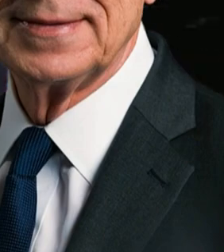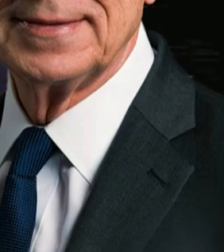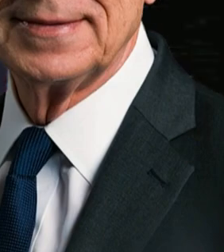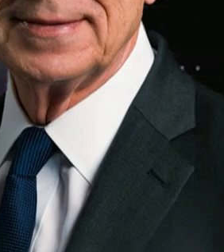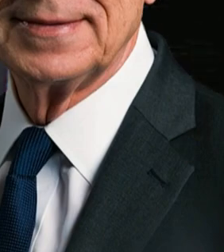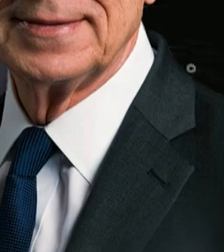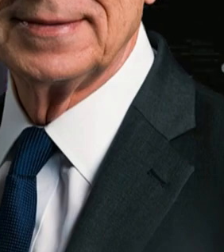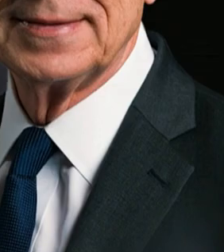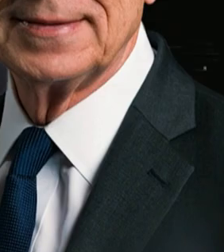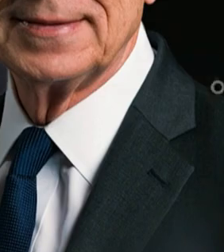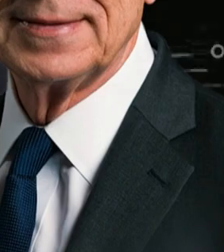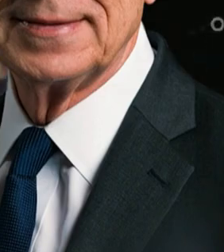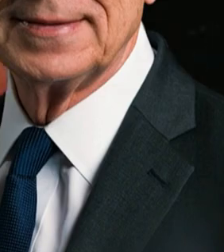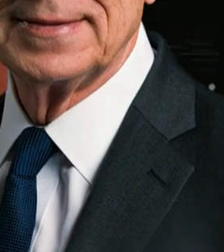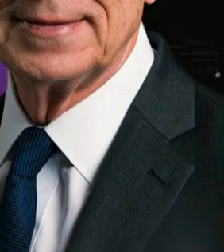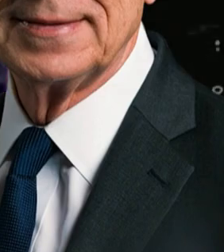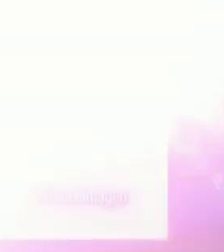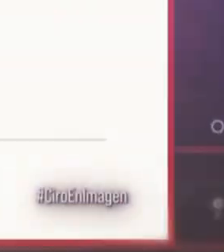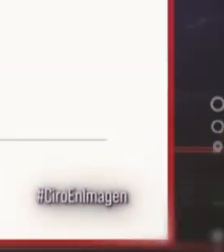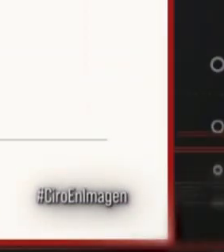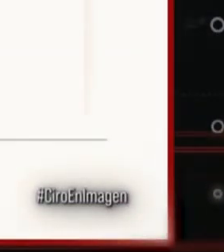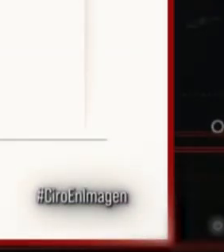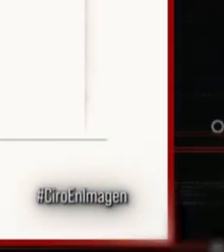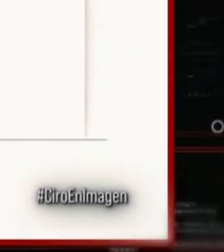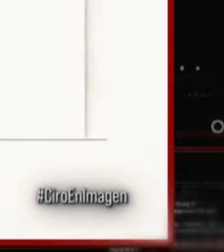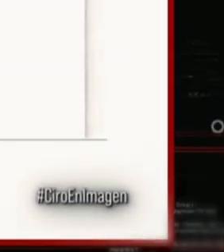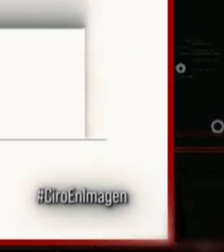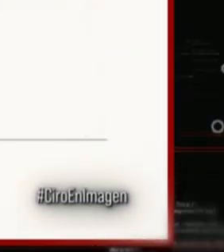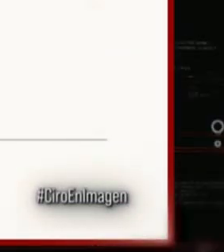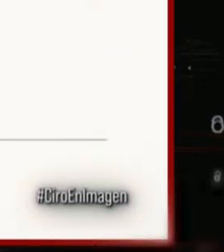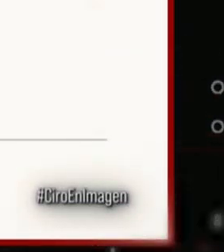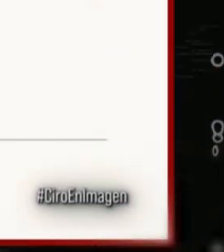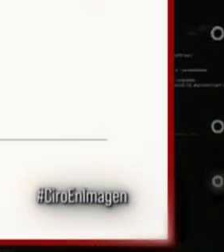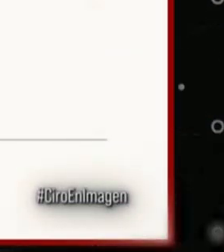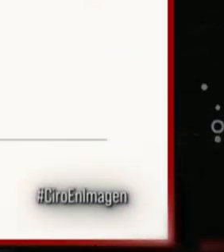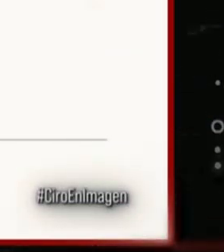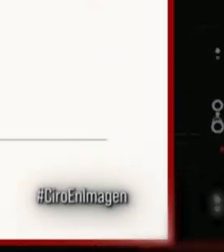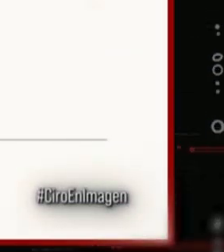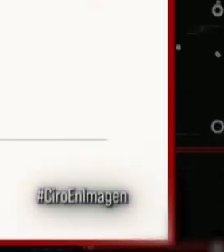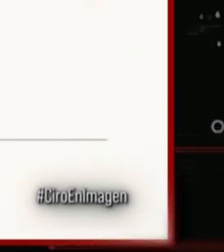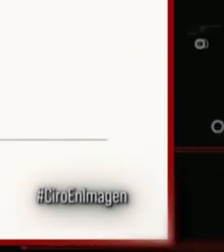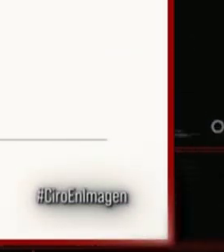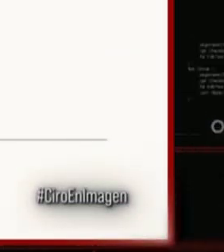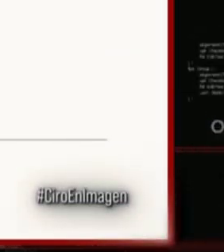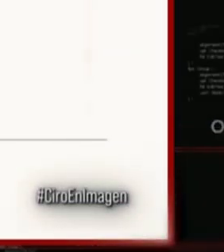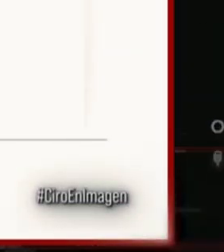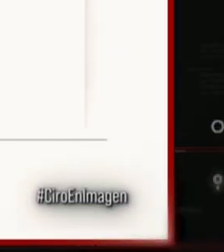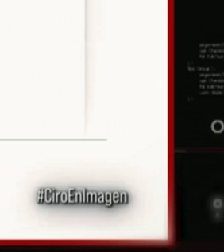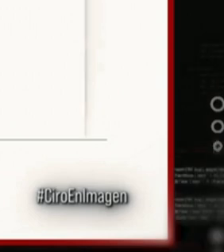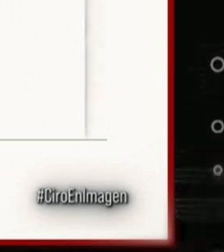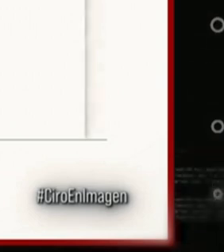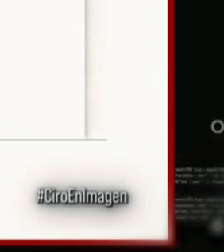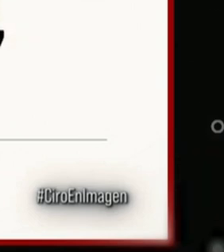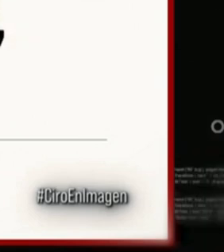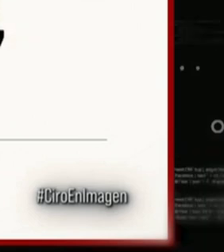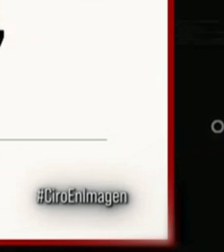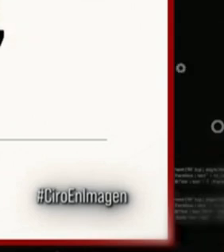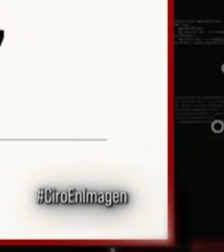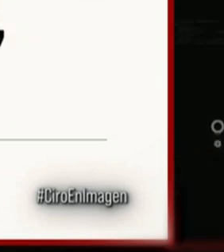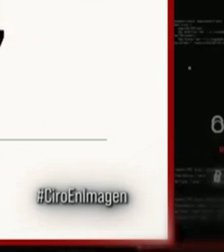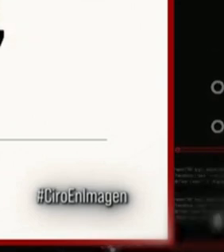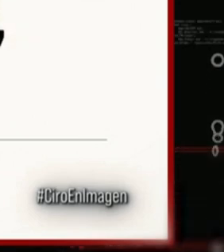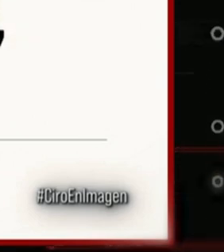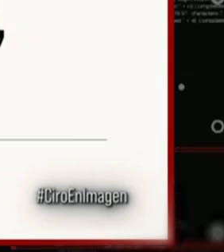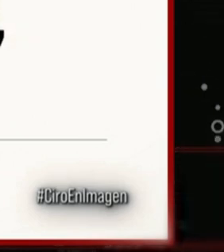políticos que no entienden la economía. El neoliberalismo, que eso todavía va a explicar, es un término muy comunal, es que